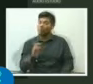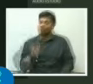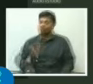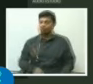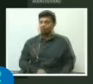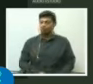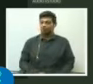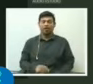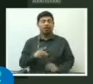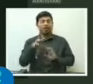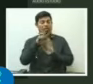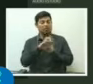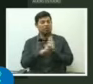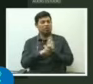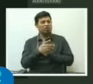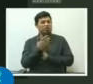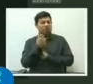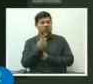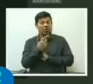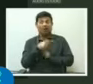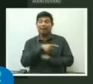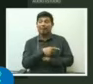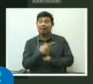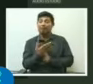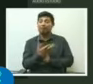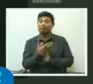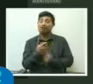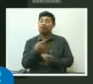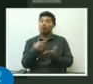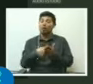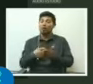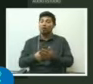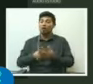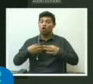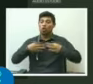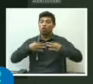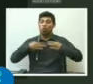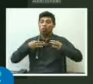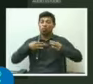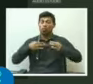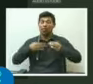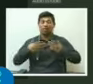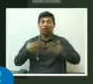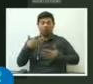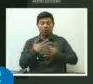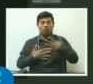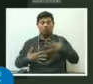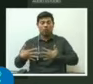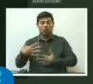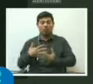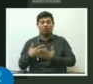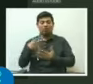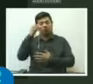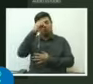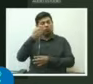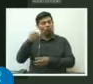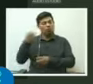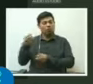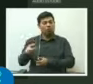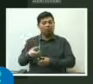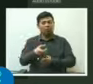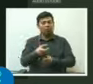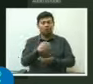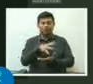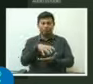65196807-0. El nombre del proyecto es Compra de Trajes para Bomberos de Valdivia. Esta subvención tiene como objetivo colaborar con los incendios forestales que amenazan a